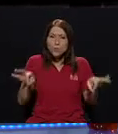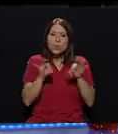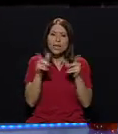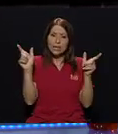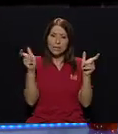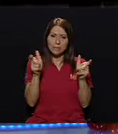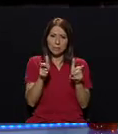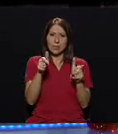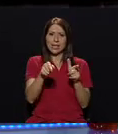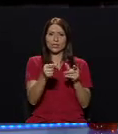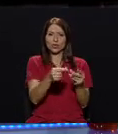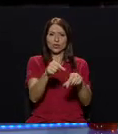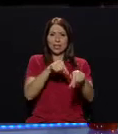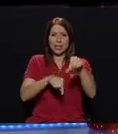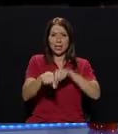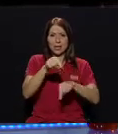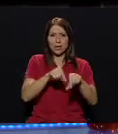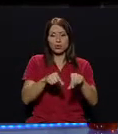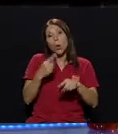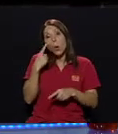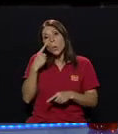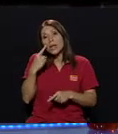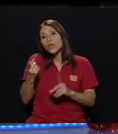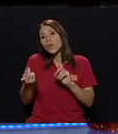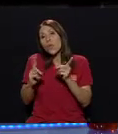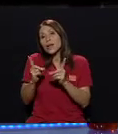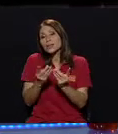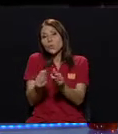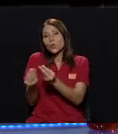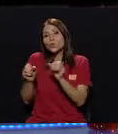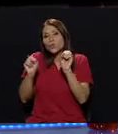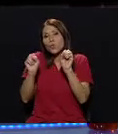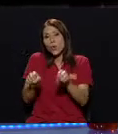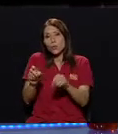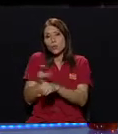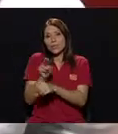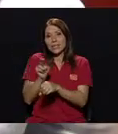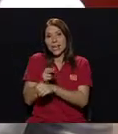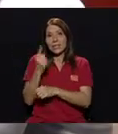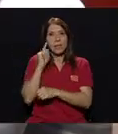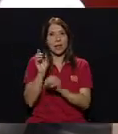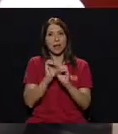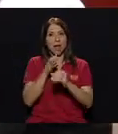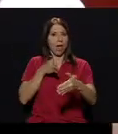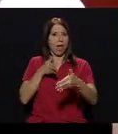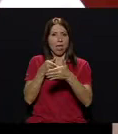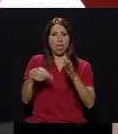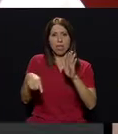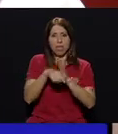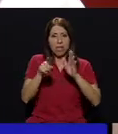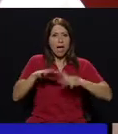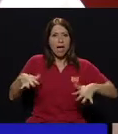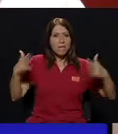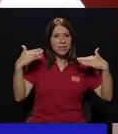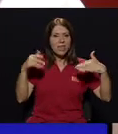y también investigar para ver qué productos pueden utilizarse disminuyendo su efecto sobre el ambiente